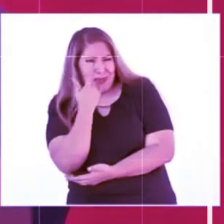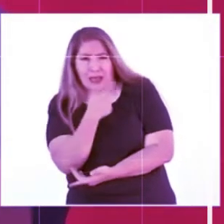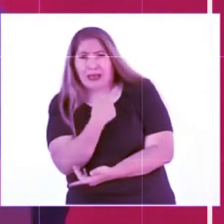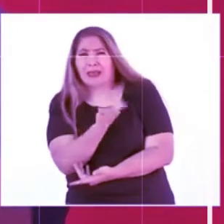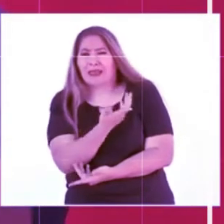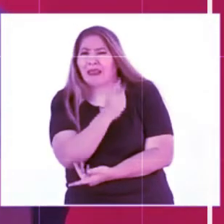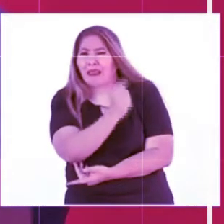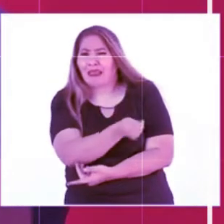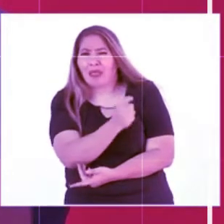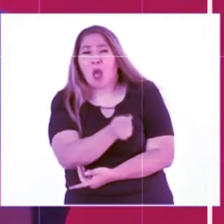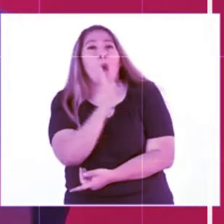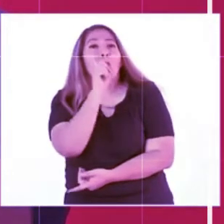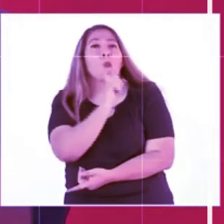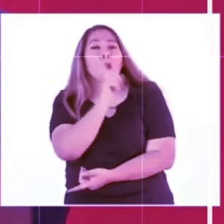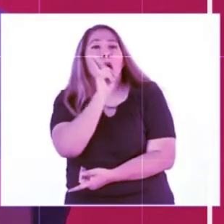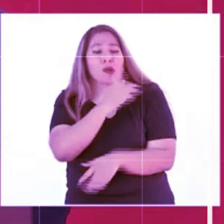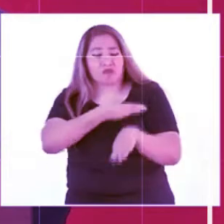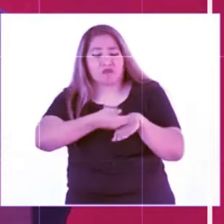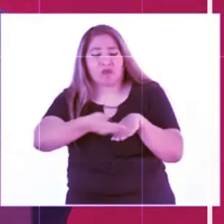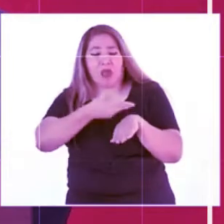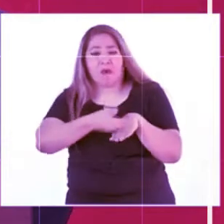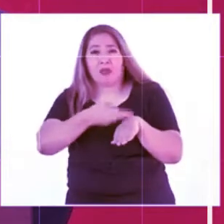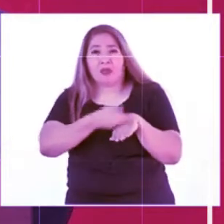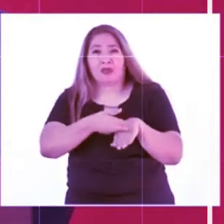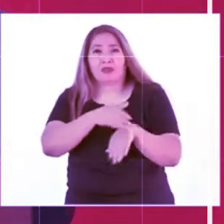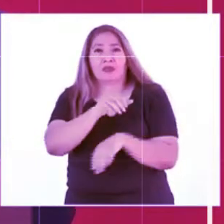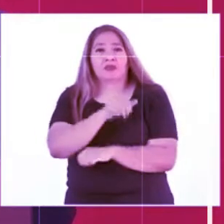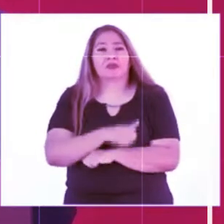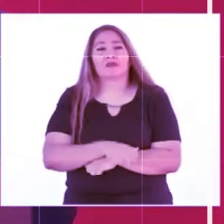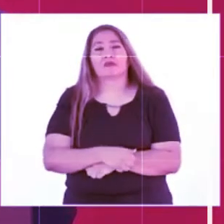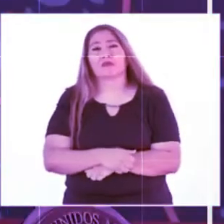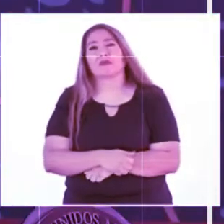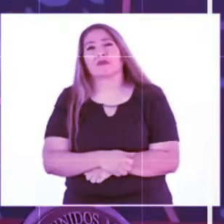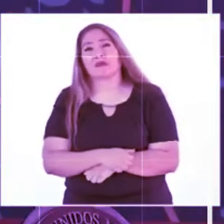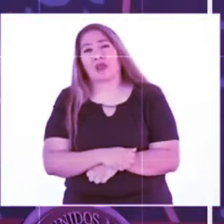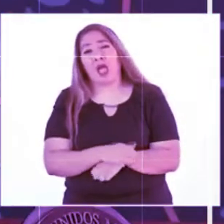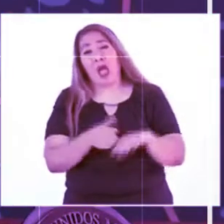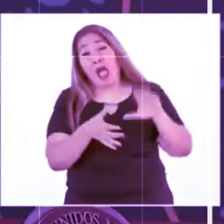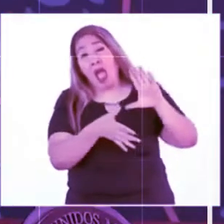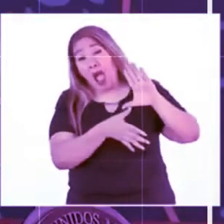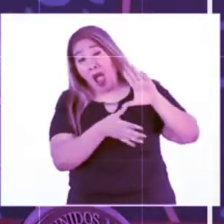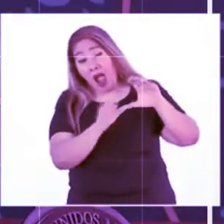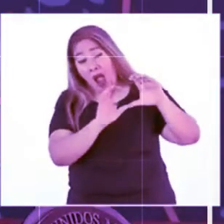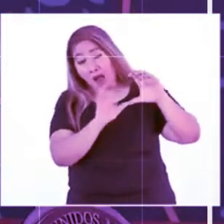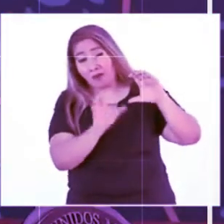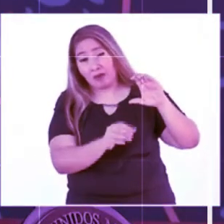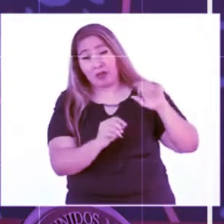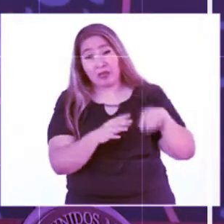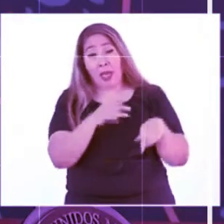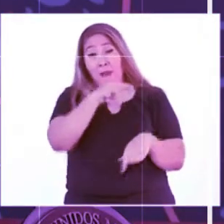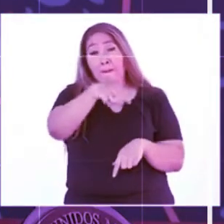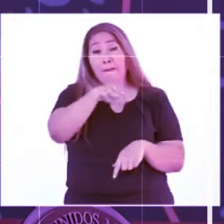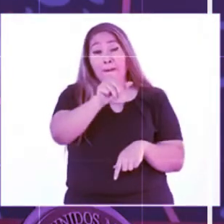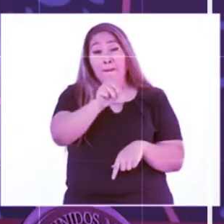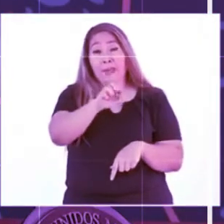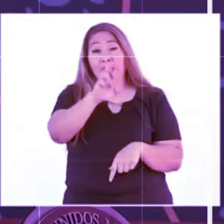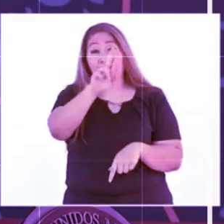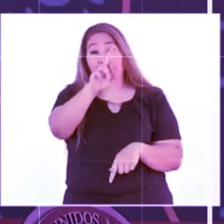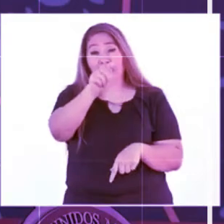consideraba mujeres blancas afroamericanas, a indias y a